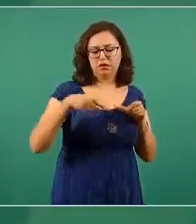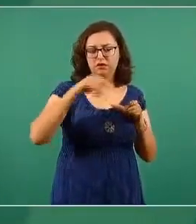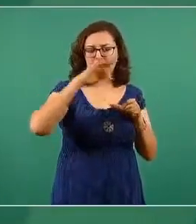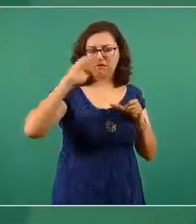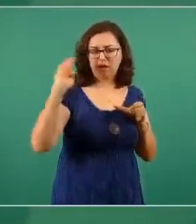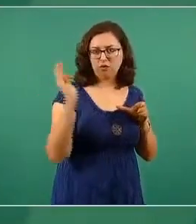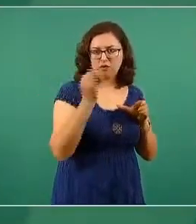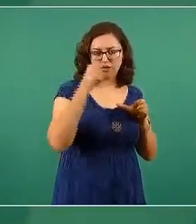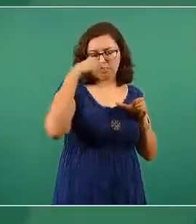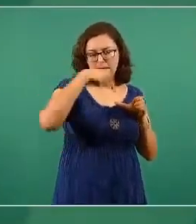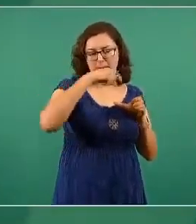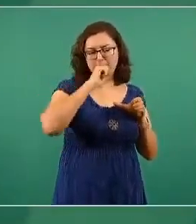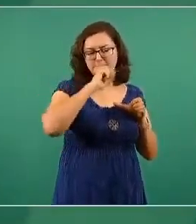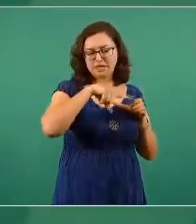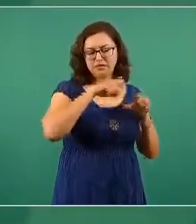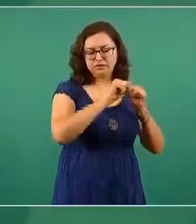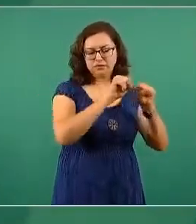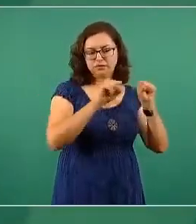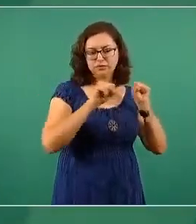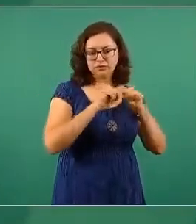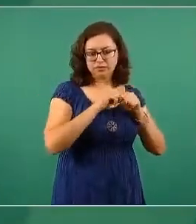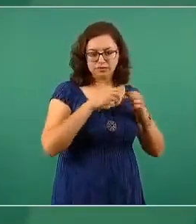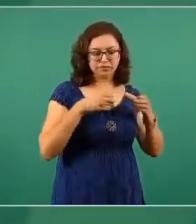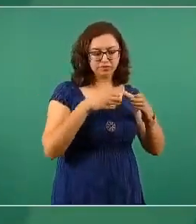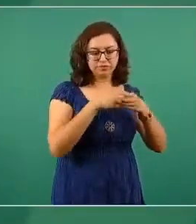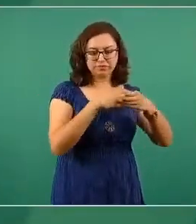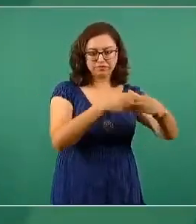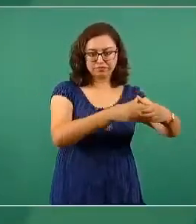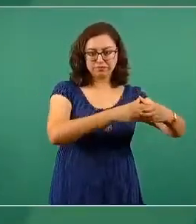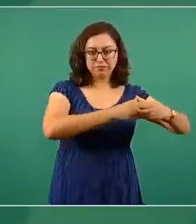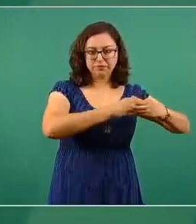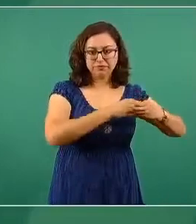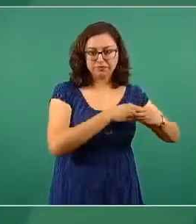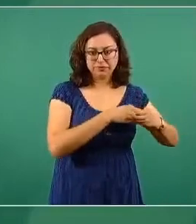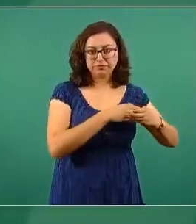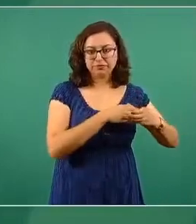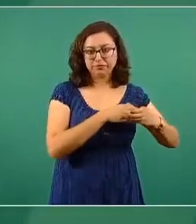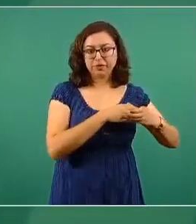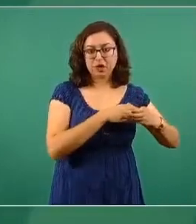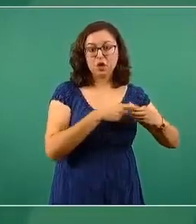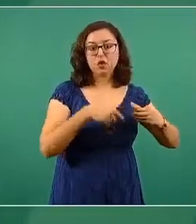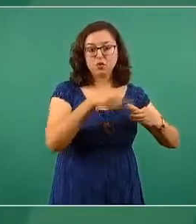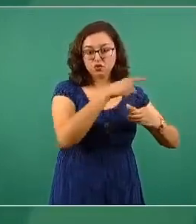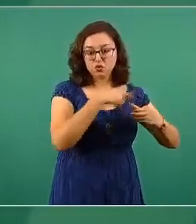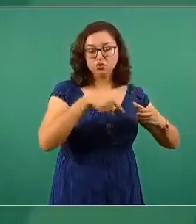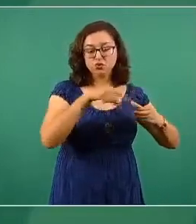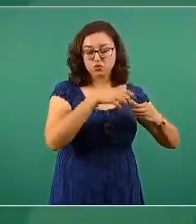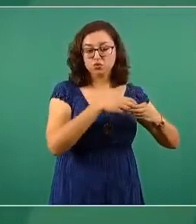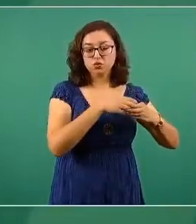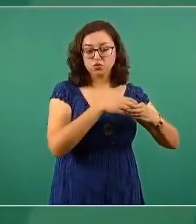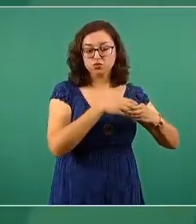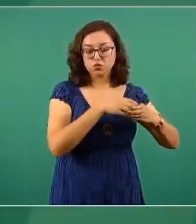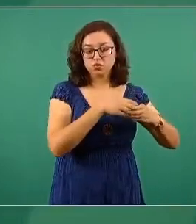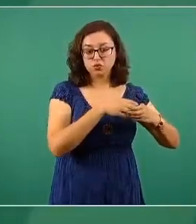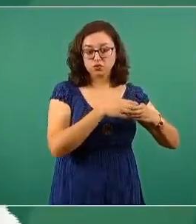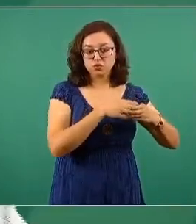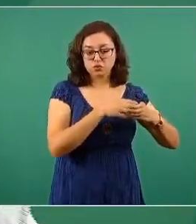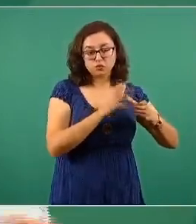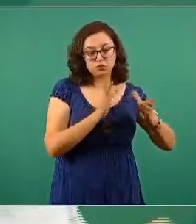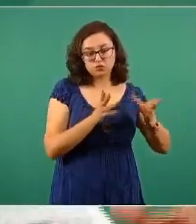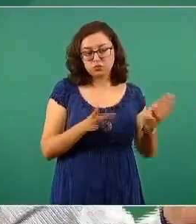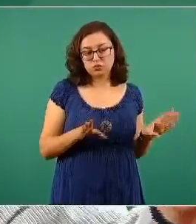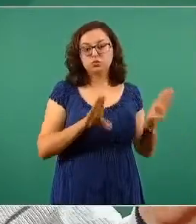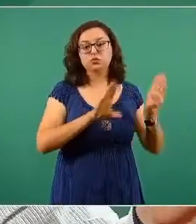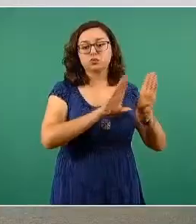edificios o esos grupos de aulas o a la interacción que hay entre ese grupo de personas como una unidad, como un plantel, que por lo tanto